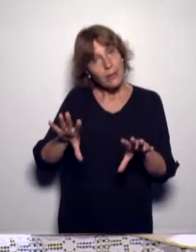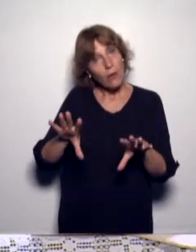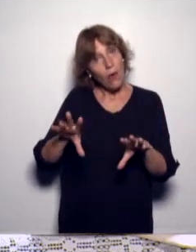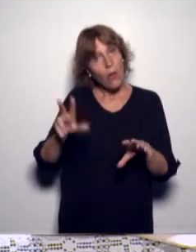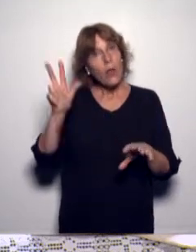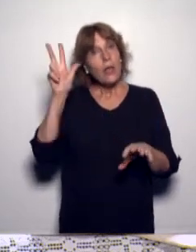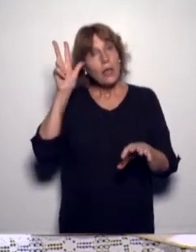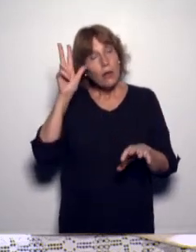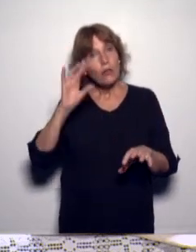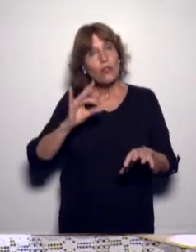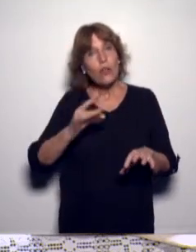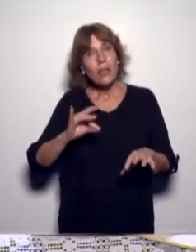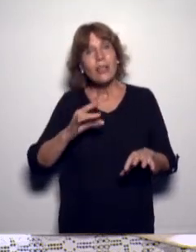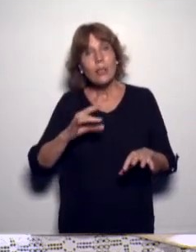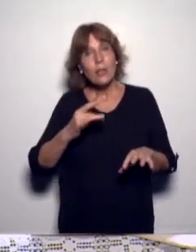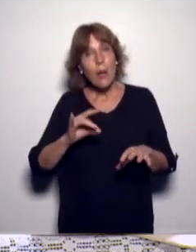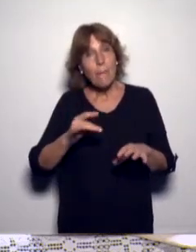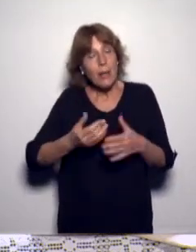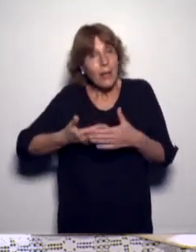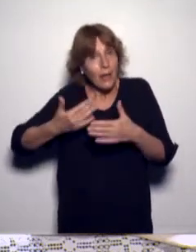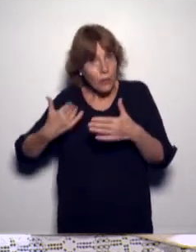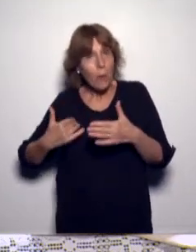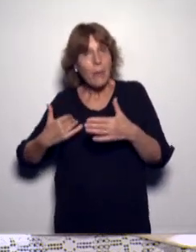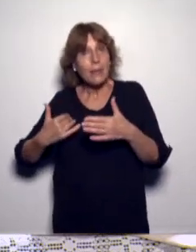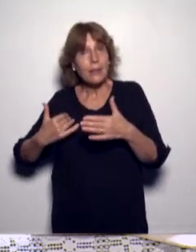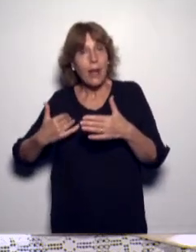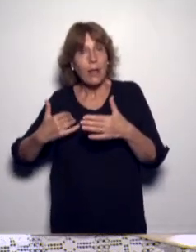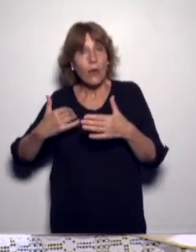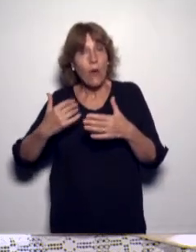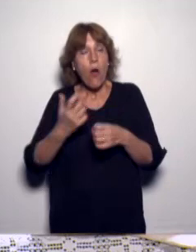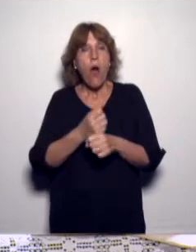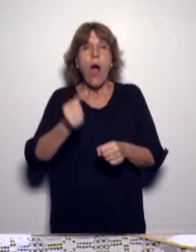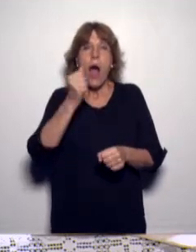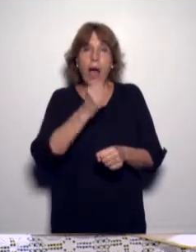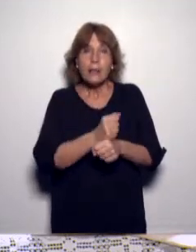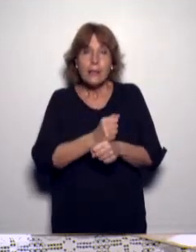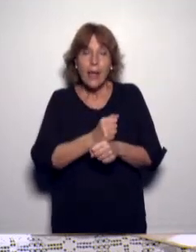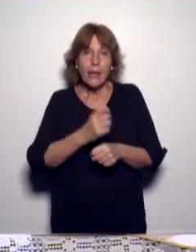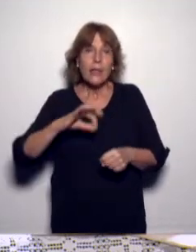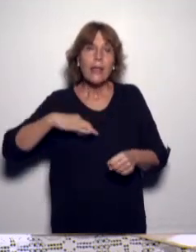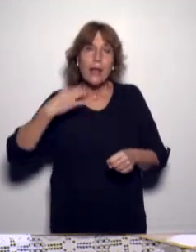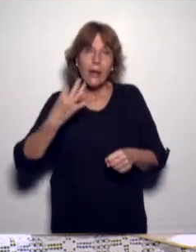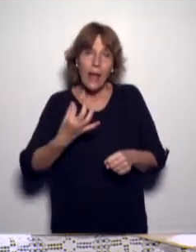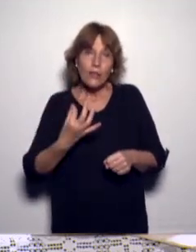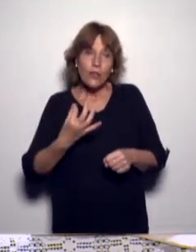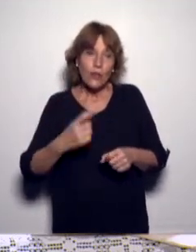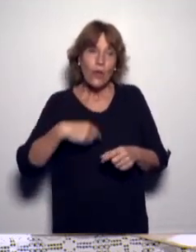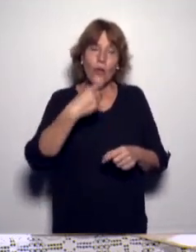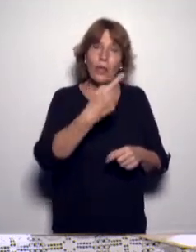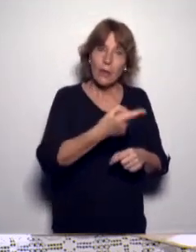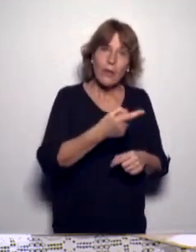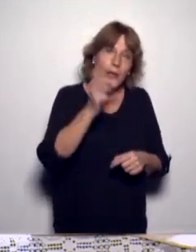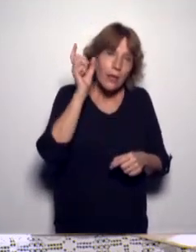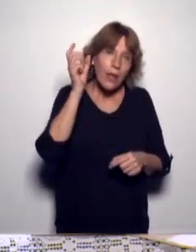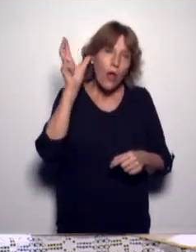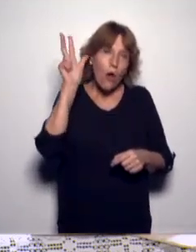diciembre próximo, el año de San José. Yo soy bastante fanático de San José, le puedo